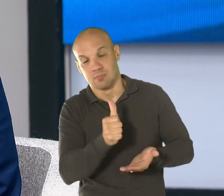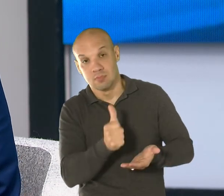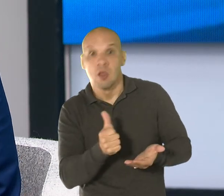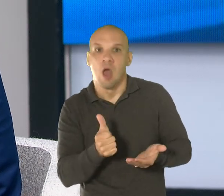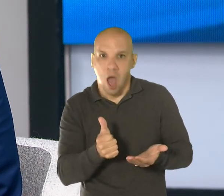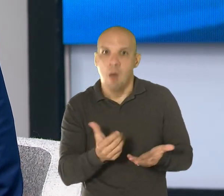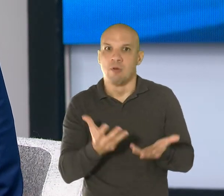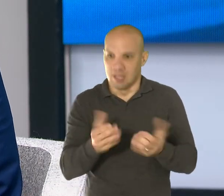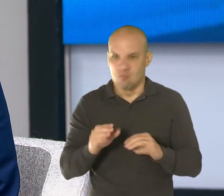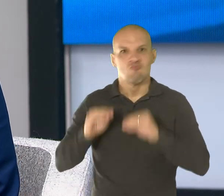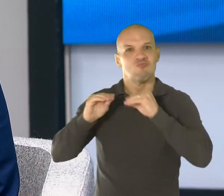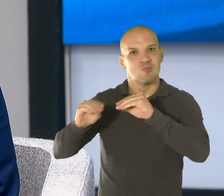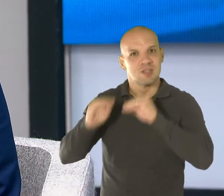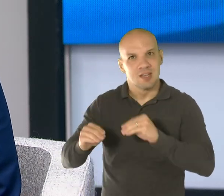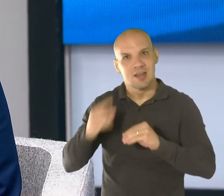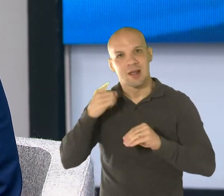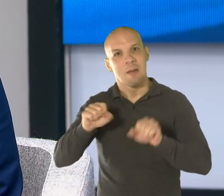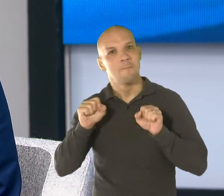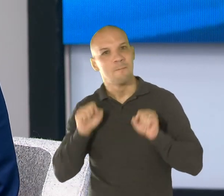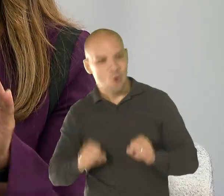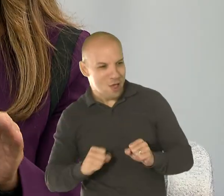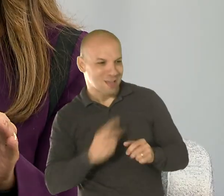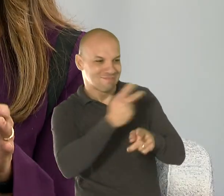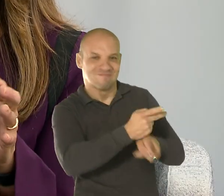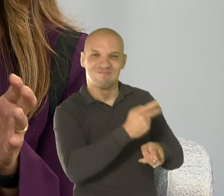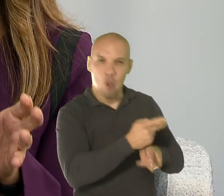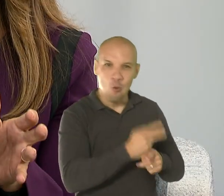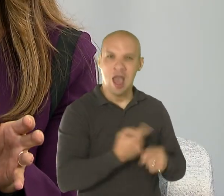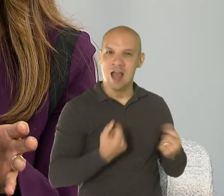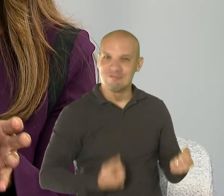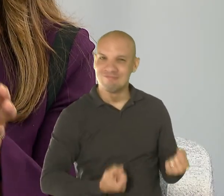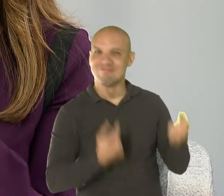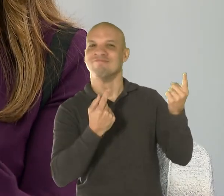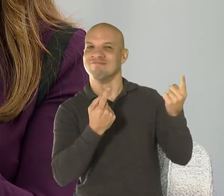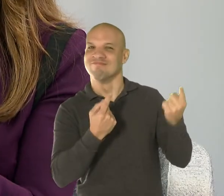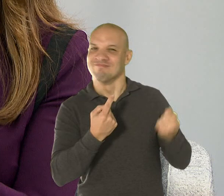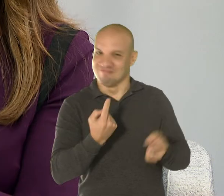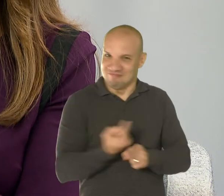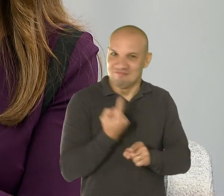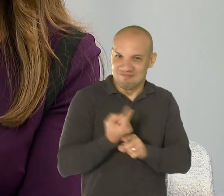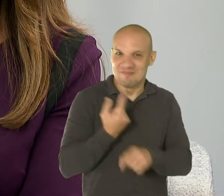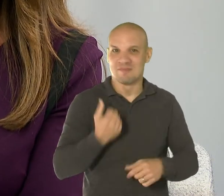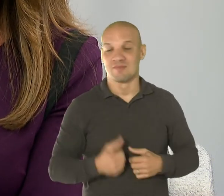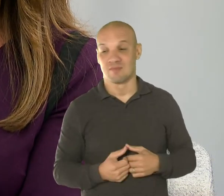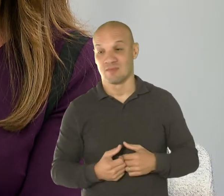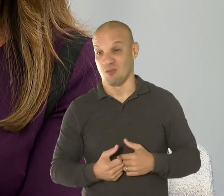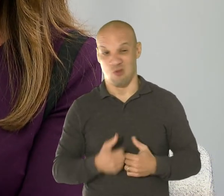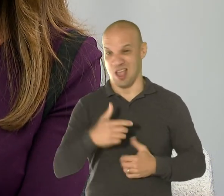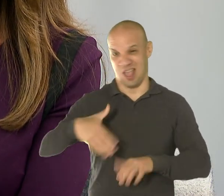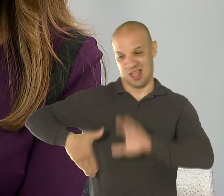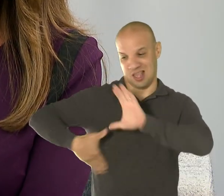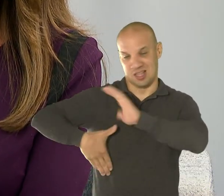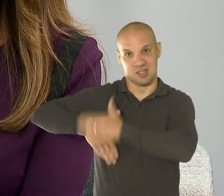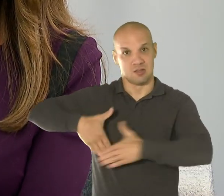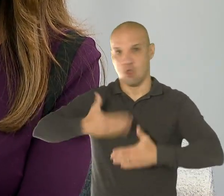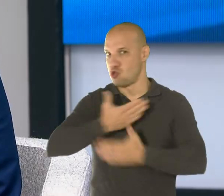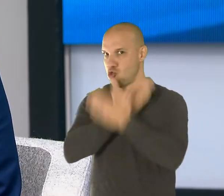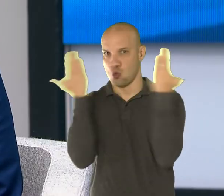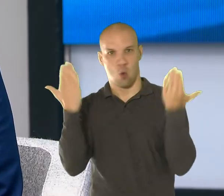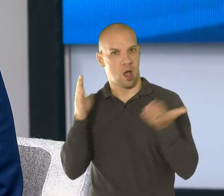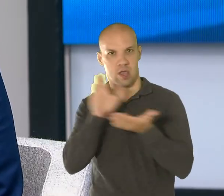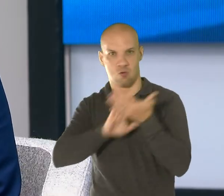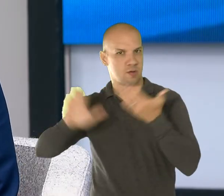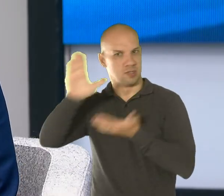con dignidad, con sensibilidad. Porque en esos países no hay escuelas como la que tenemos acá en la Pontificia Universidad.